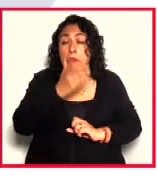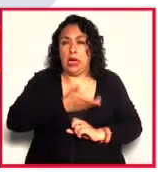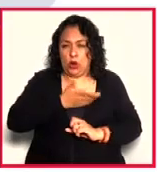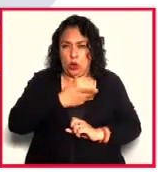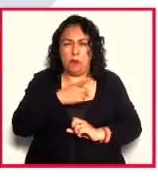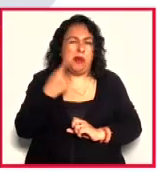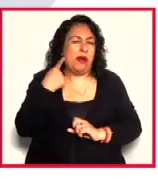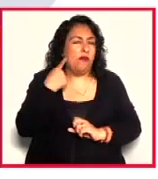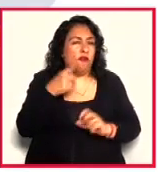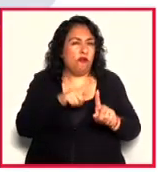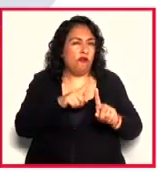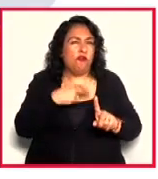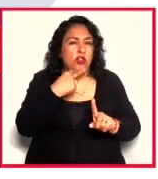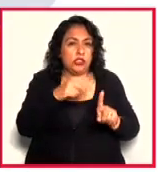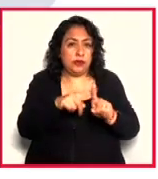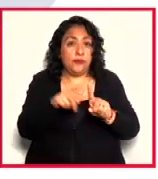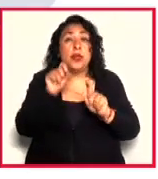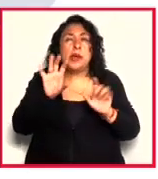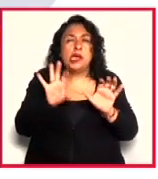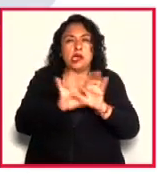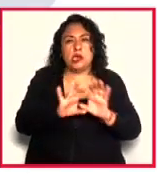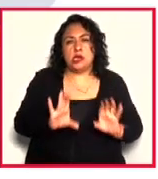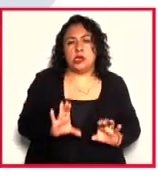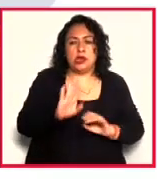algunas cositas jazzísticas, ¿no?